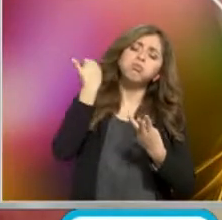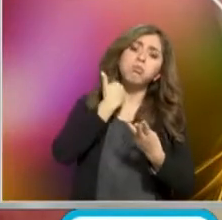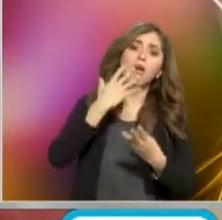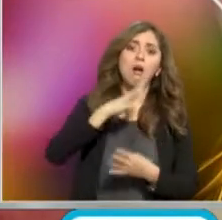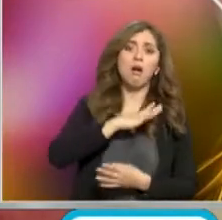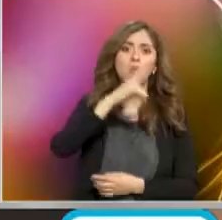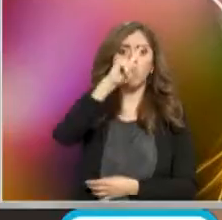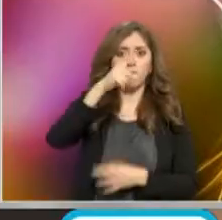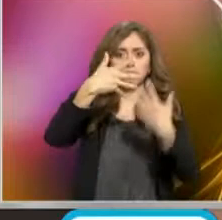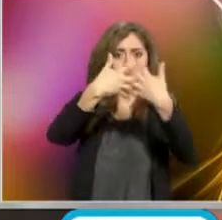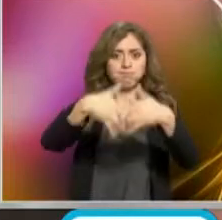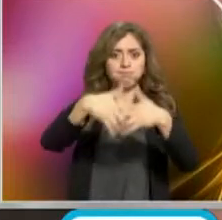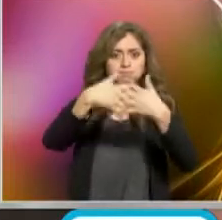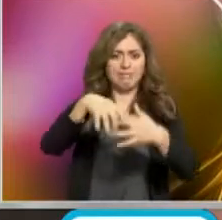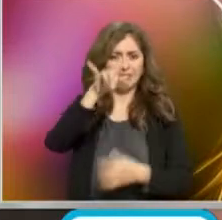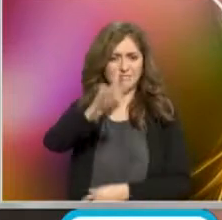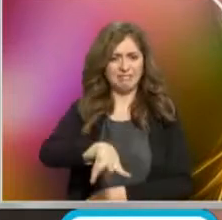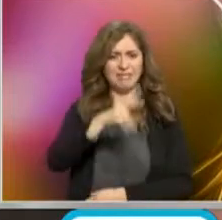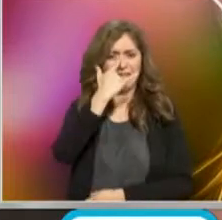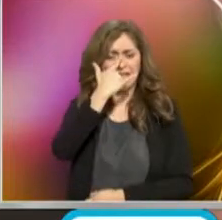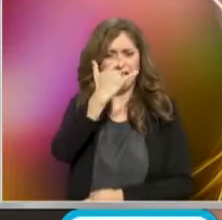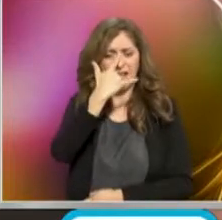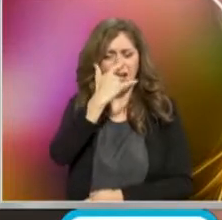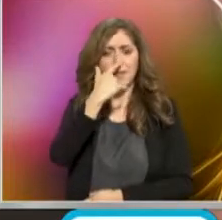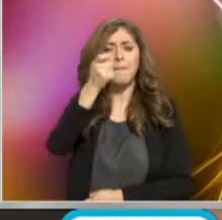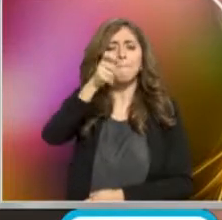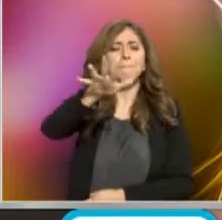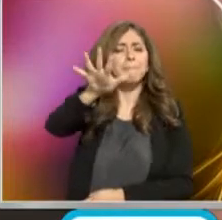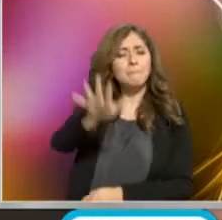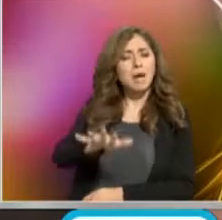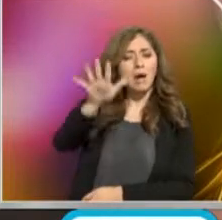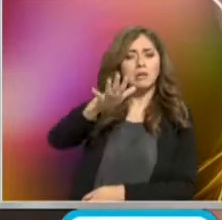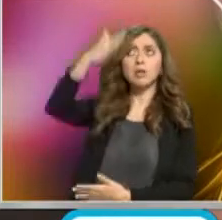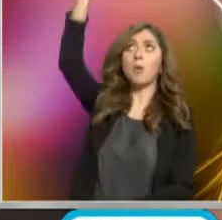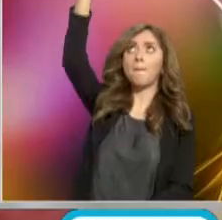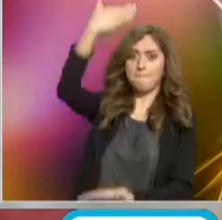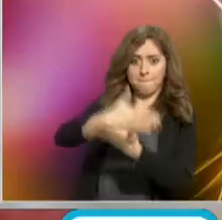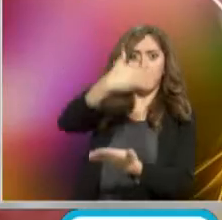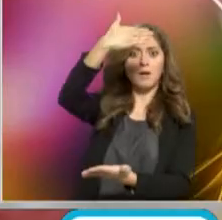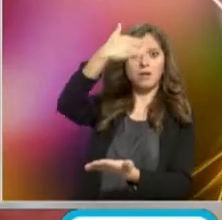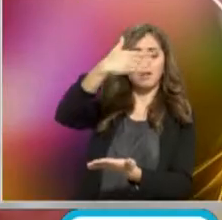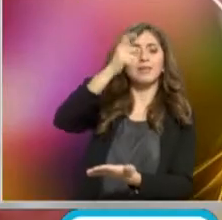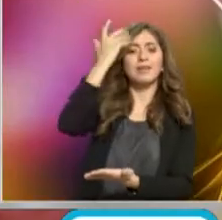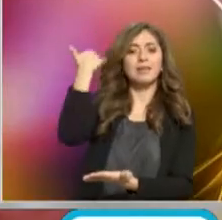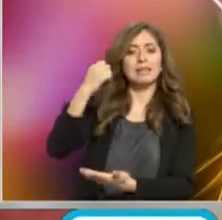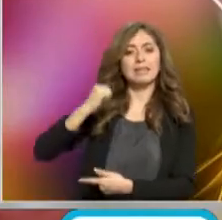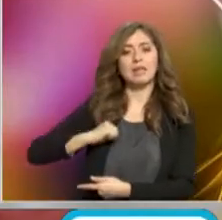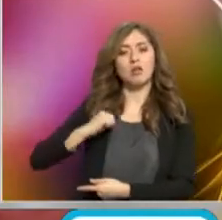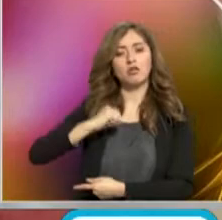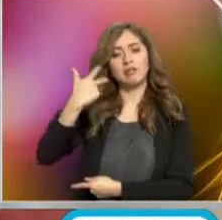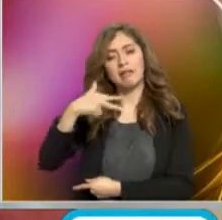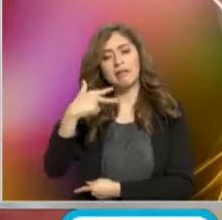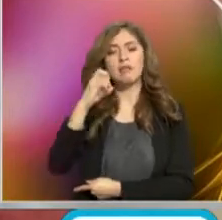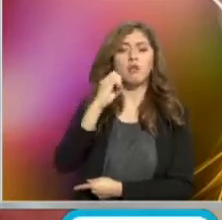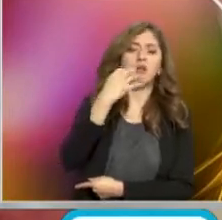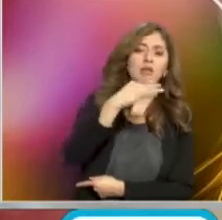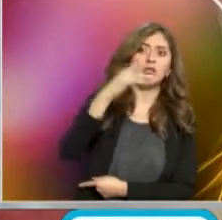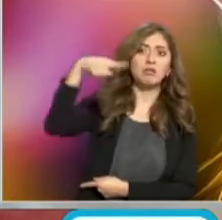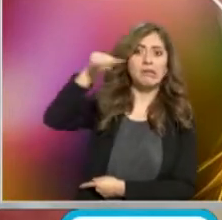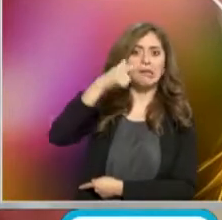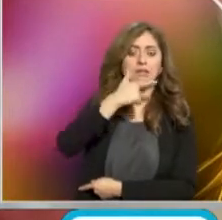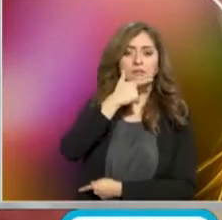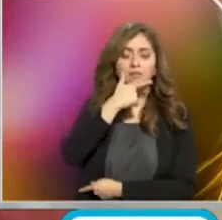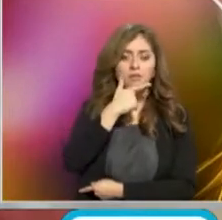máquina muy extraña, que no es una parecida a la guillotina, ¿sí? En los siglos XIII, XIV en Inglaterra. Pero era